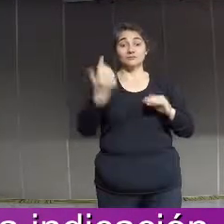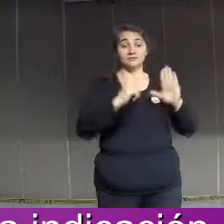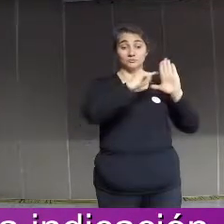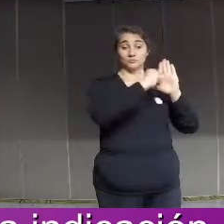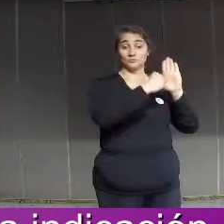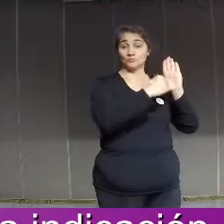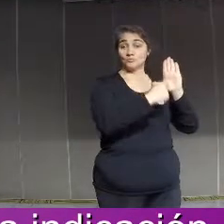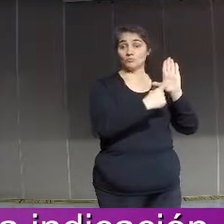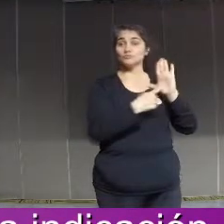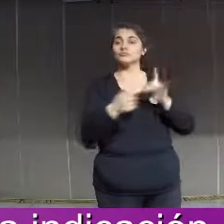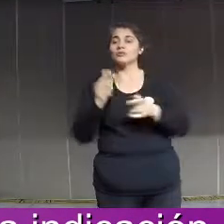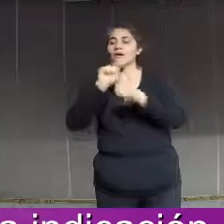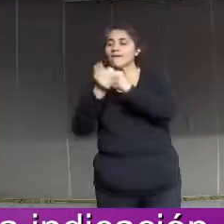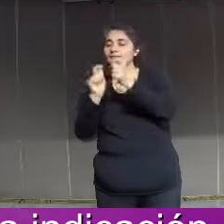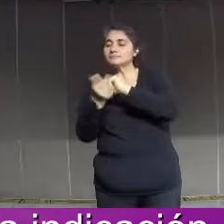el momento de la alimentación.